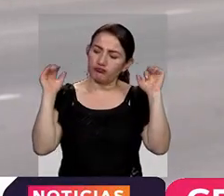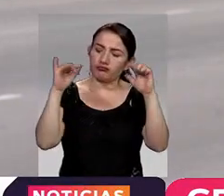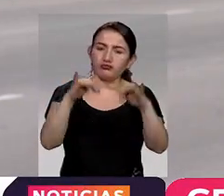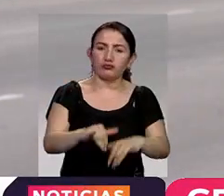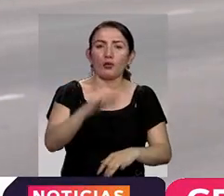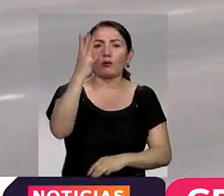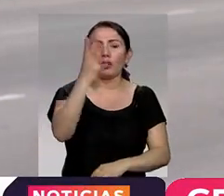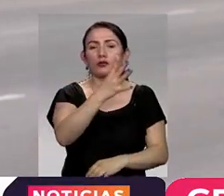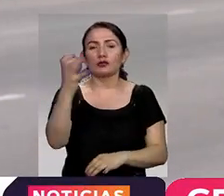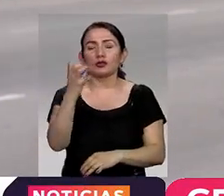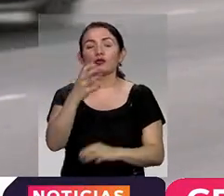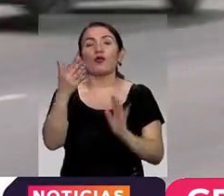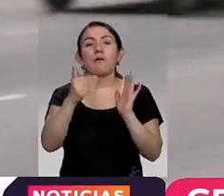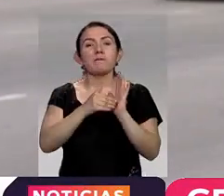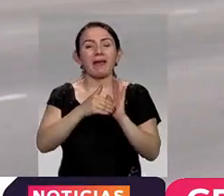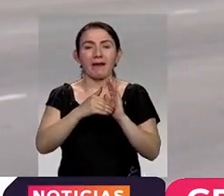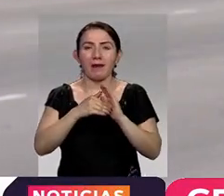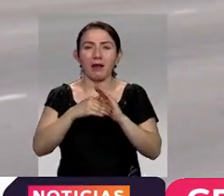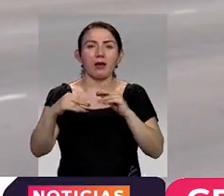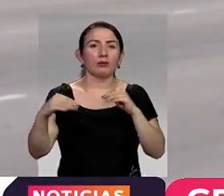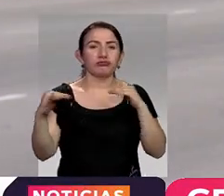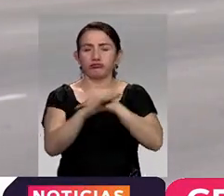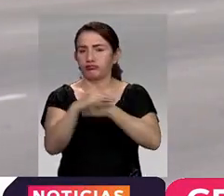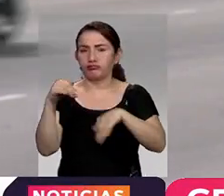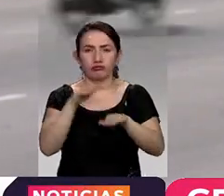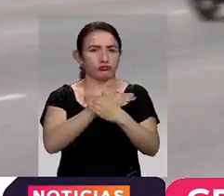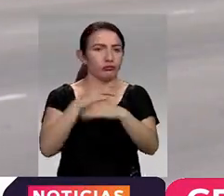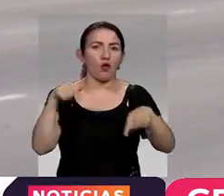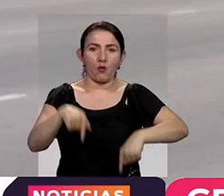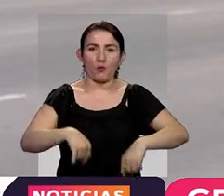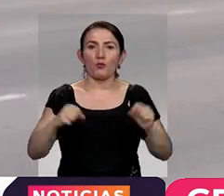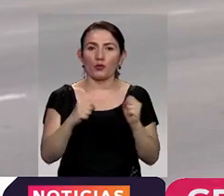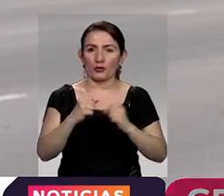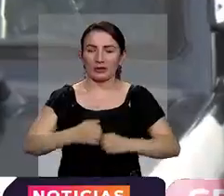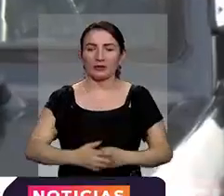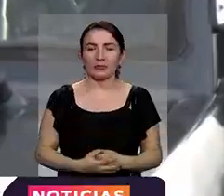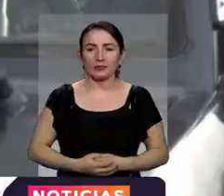de 400 mil que se movilicen en Bogotá.